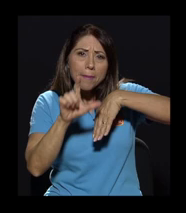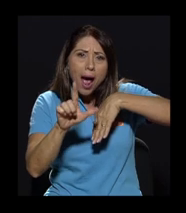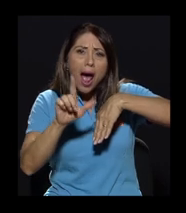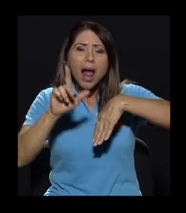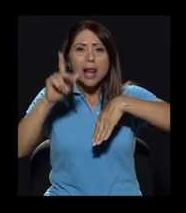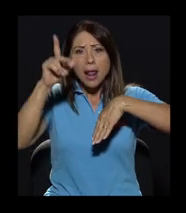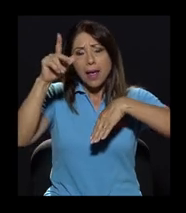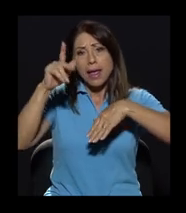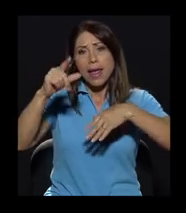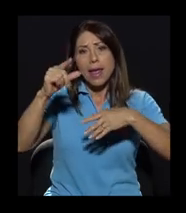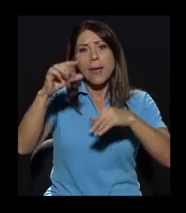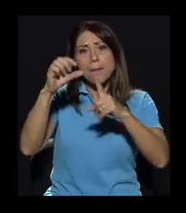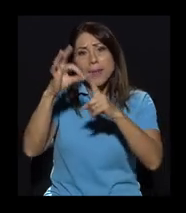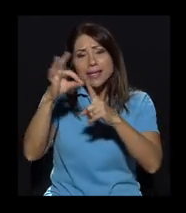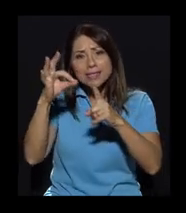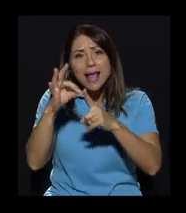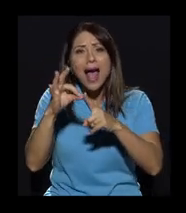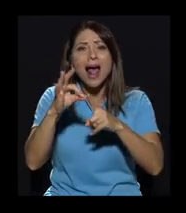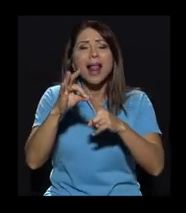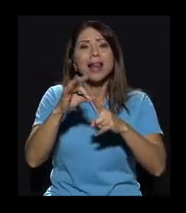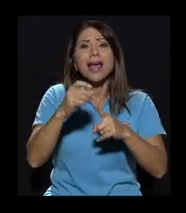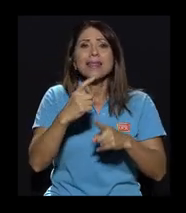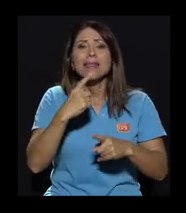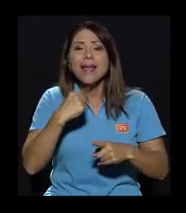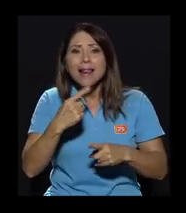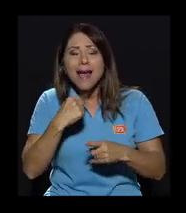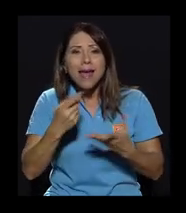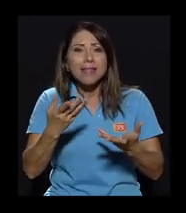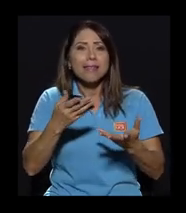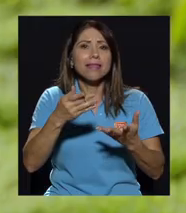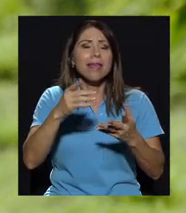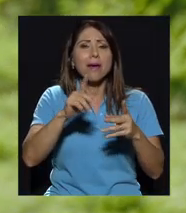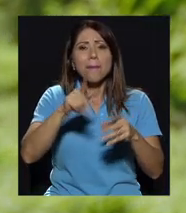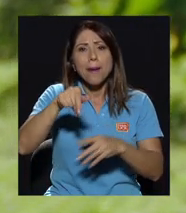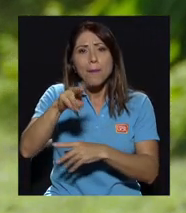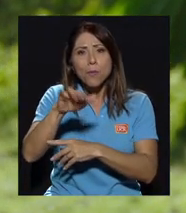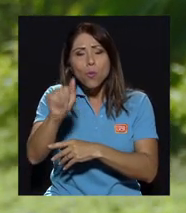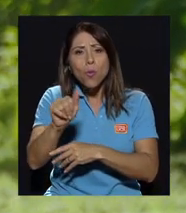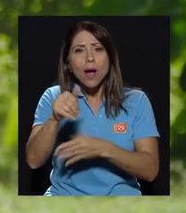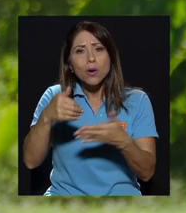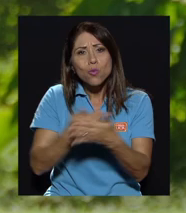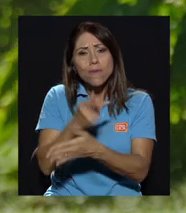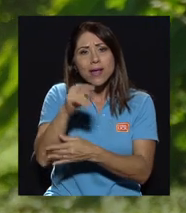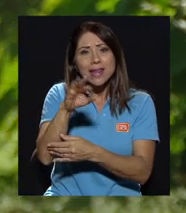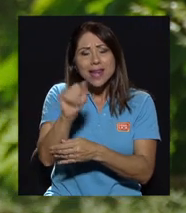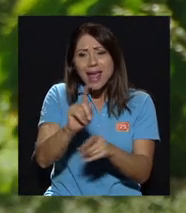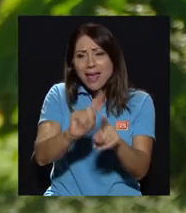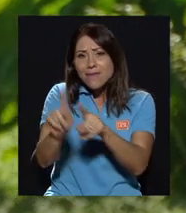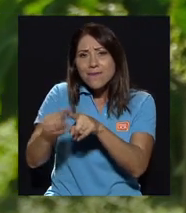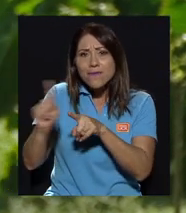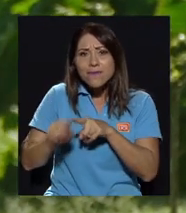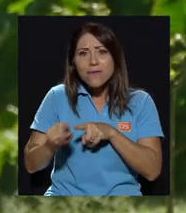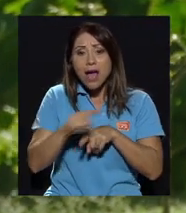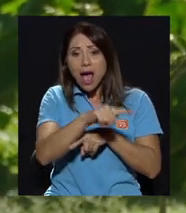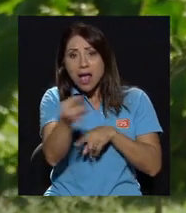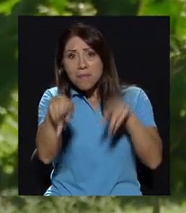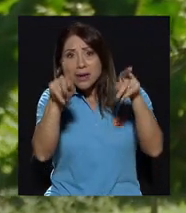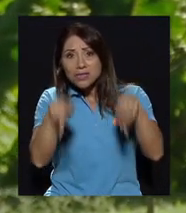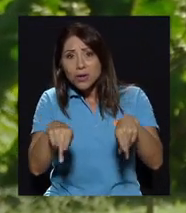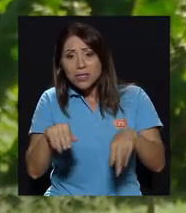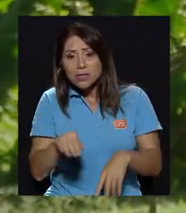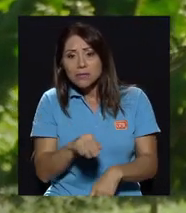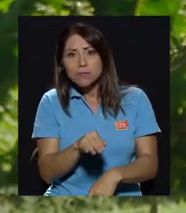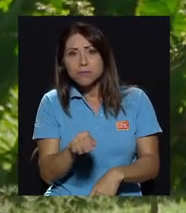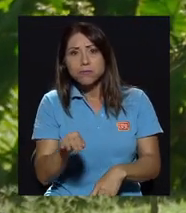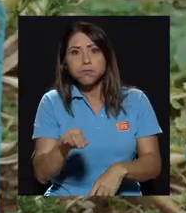tailandia vietnam papúa-nueva guinea y en la mayoría de los trópicos donde usted encuentra víctimas que han sido mordidas